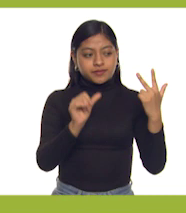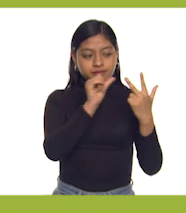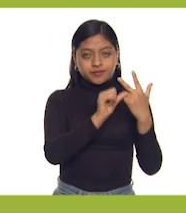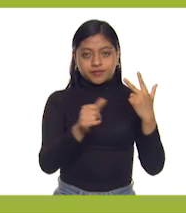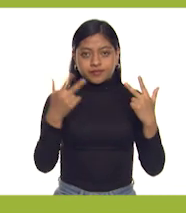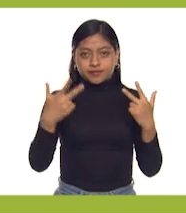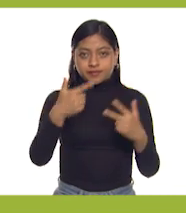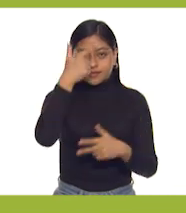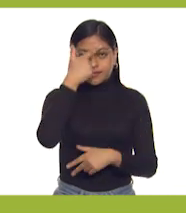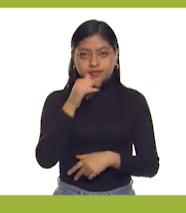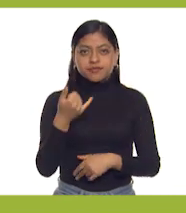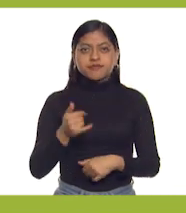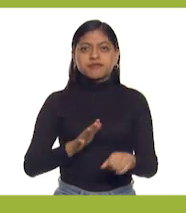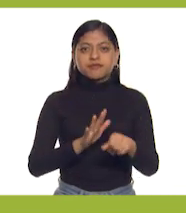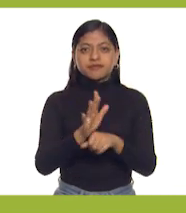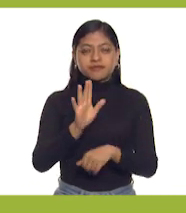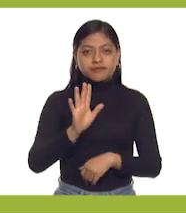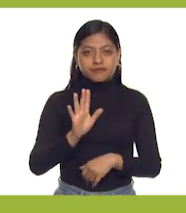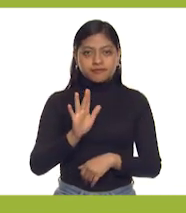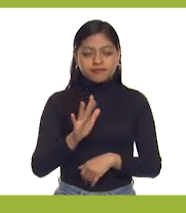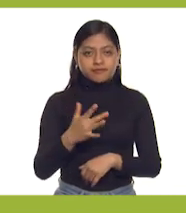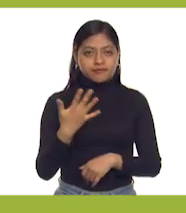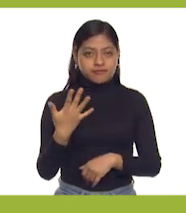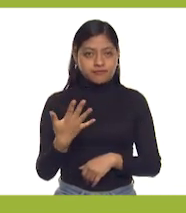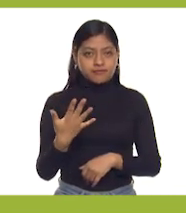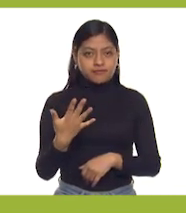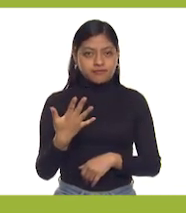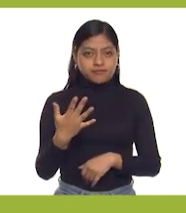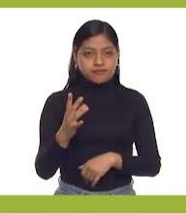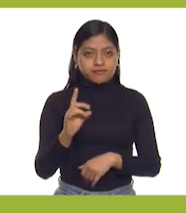a 20 horas al teléfono